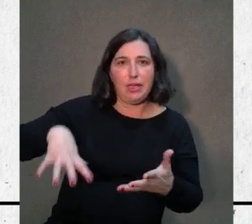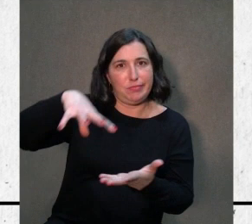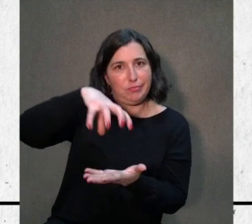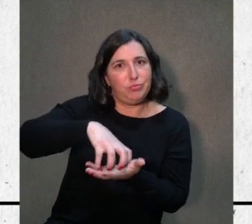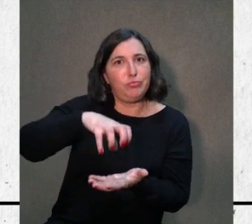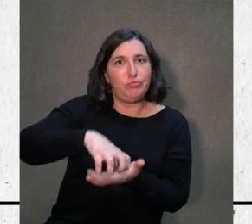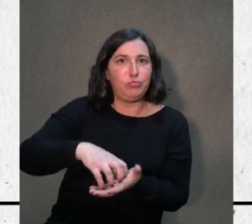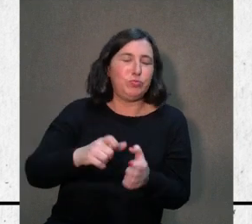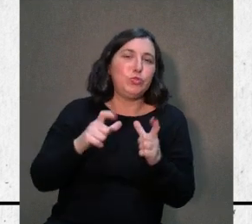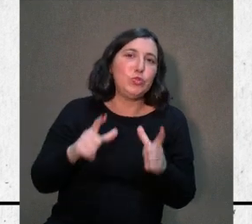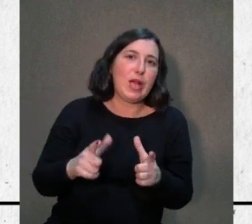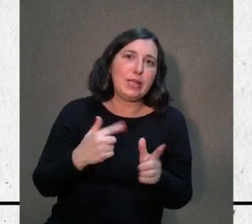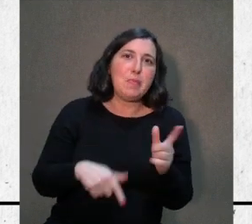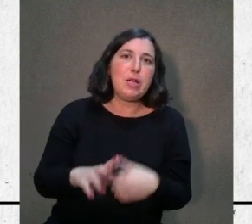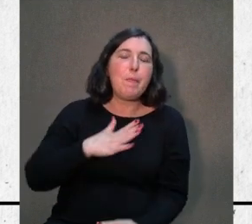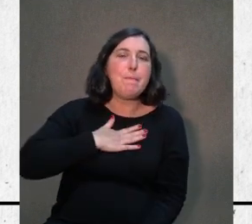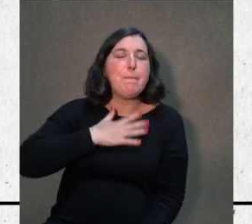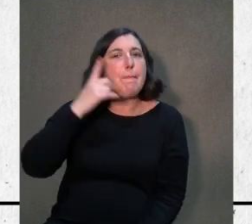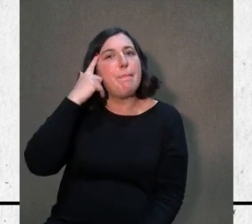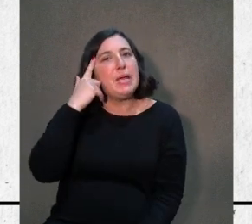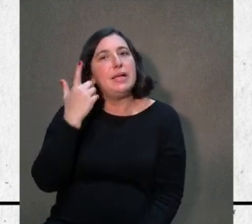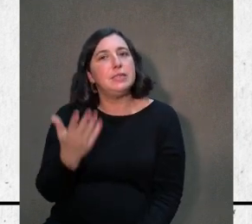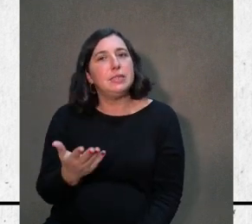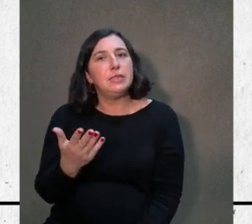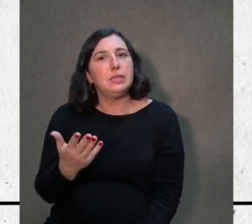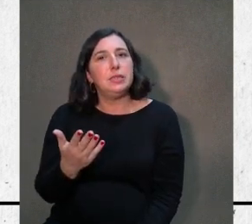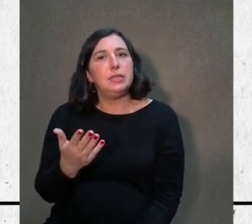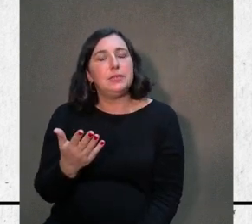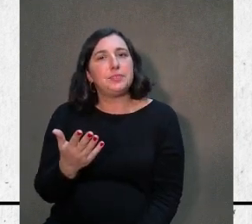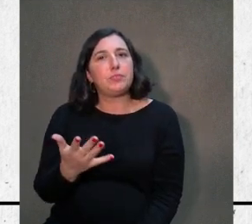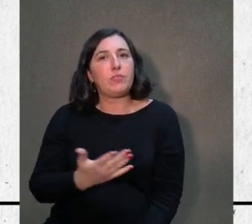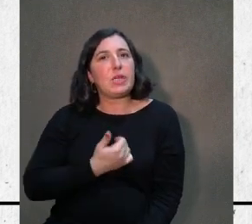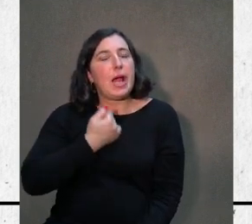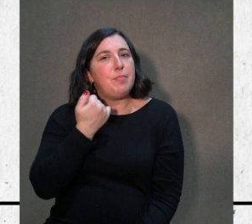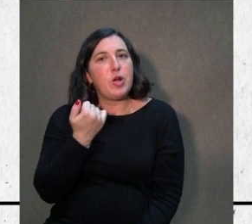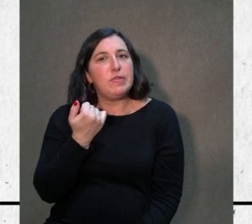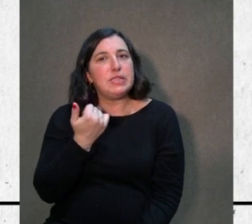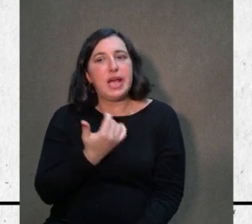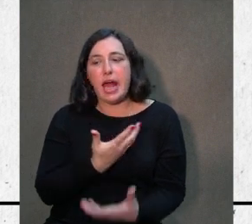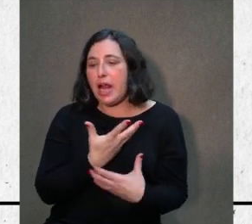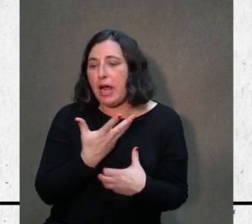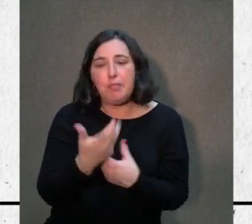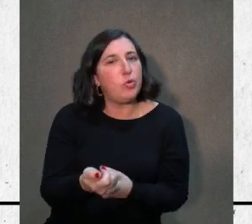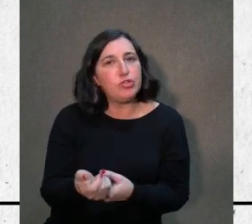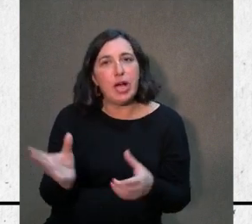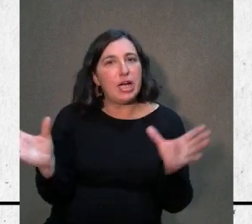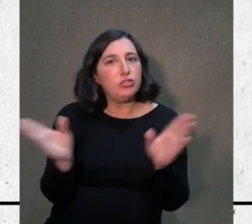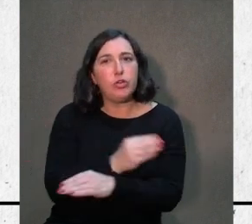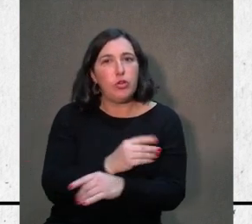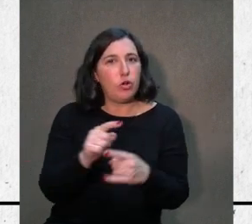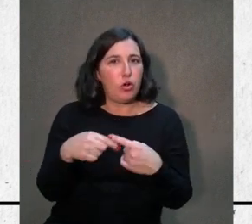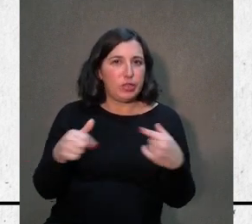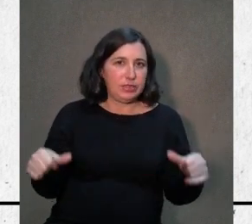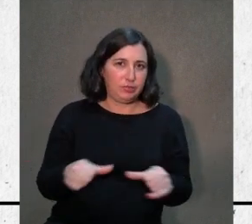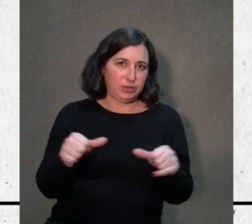esa infraestructura, ¿no? Y lo que yo pienso es que, bueno, el aprovechar, el apoyar todo lo que